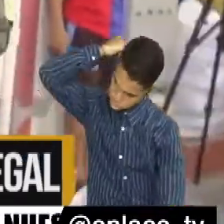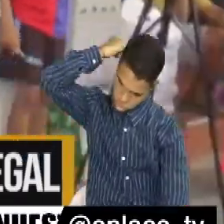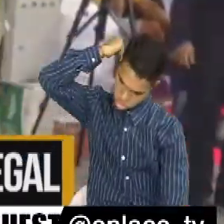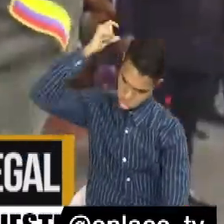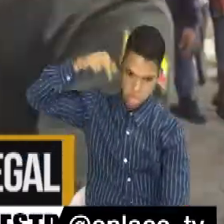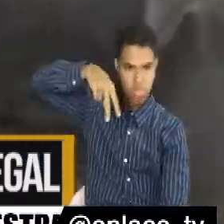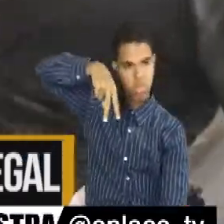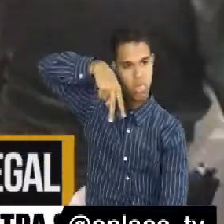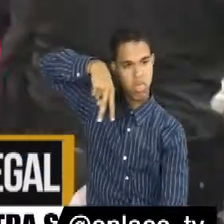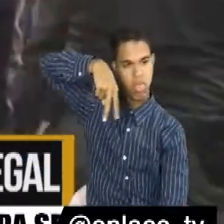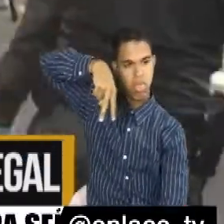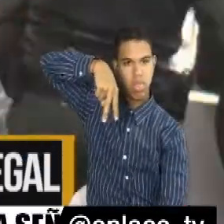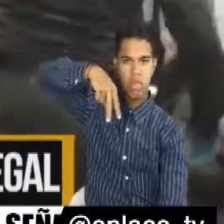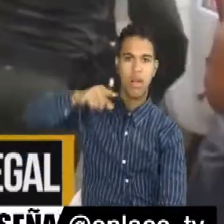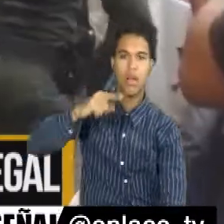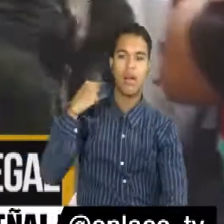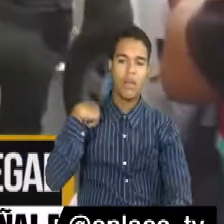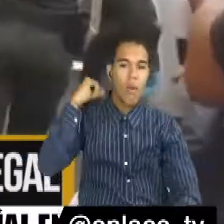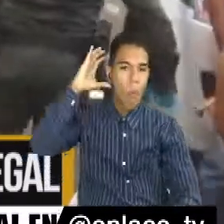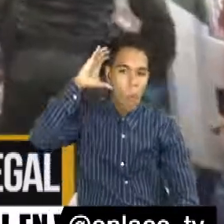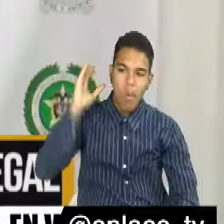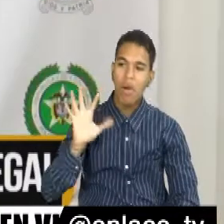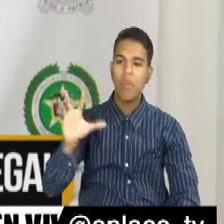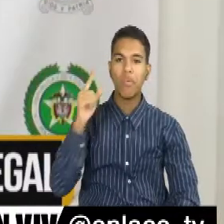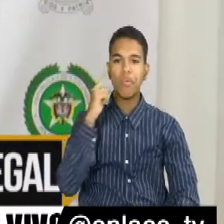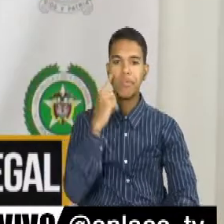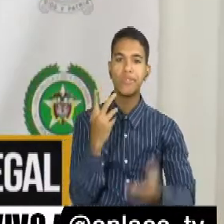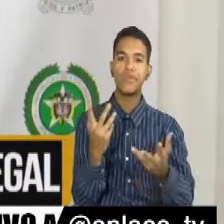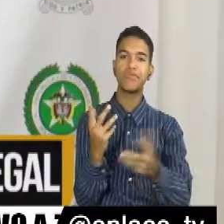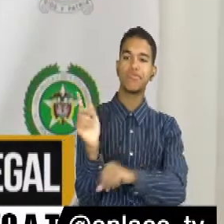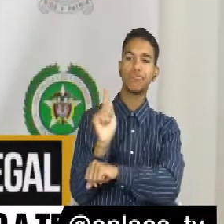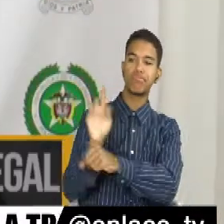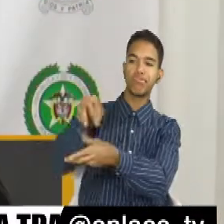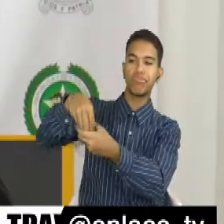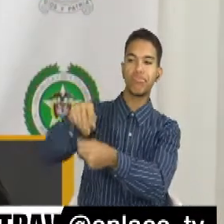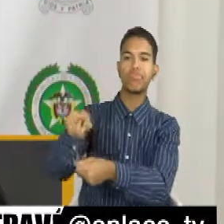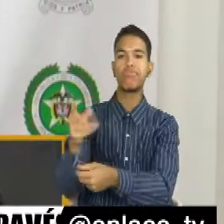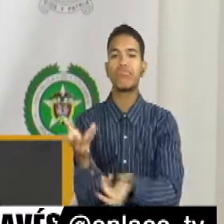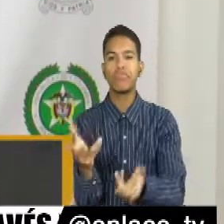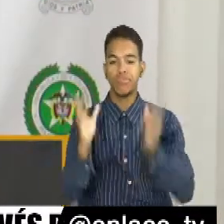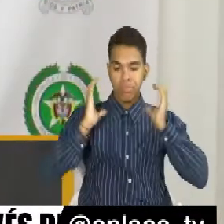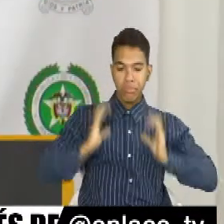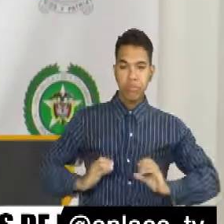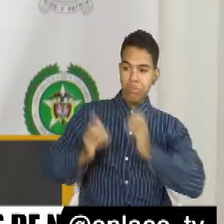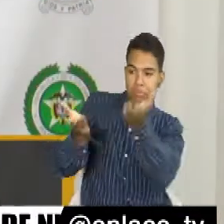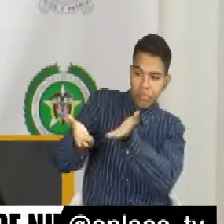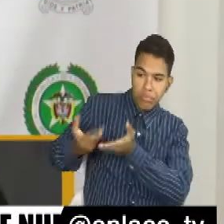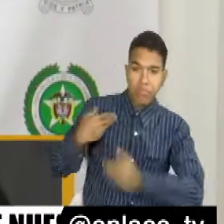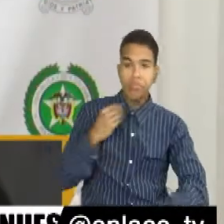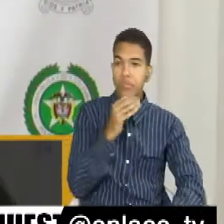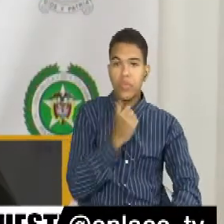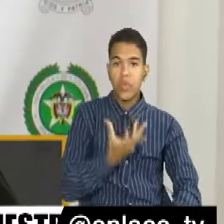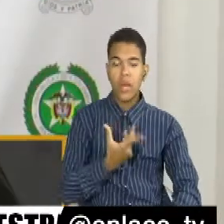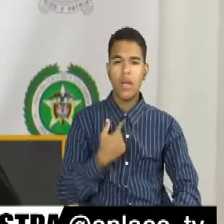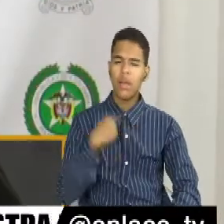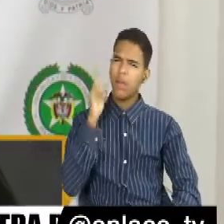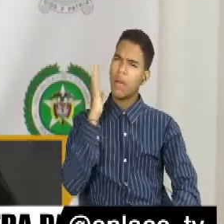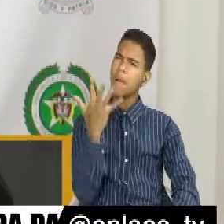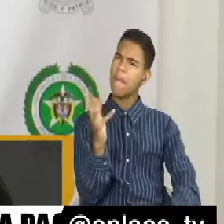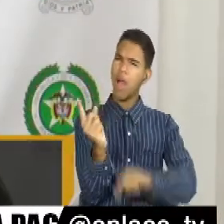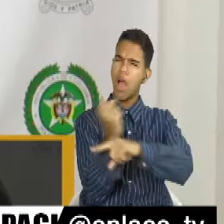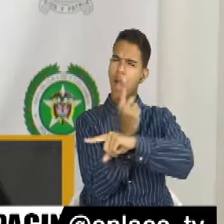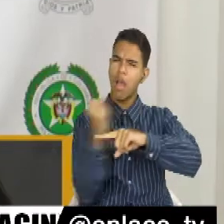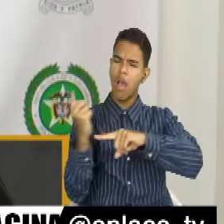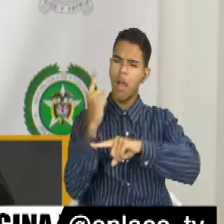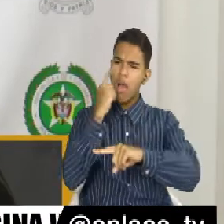medicina legal. Todavía esta medicina legal no ha sido reclamada. Hay un tiempo prudencial que hace medicina legal, si no estoy mal, una semana para